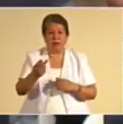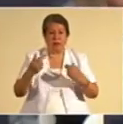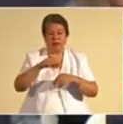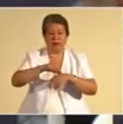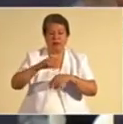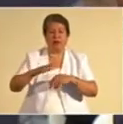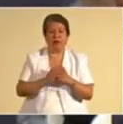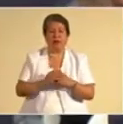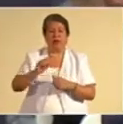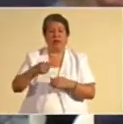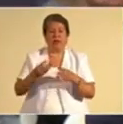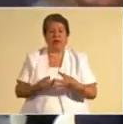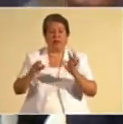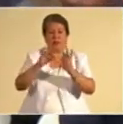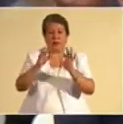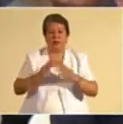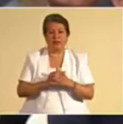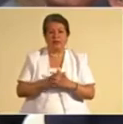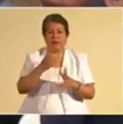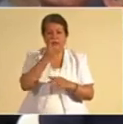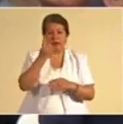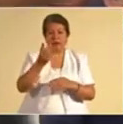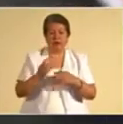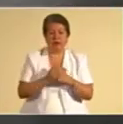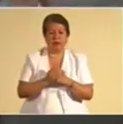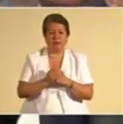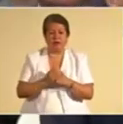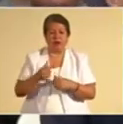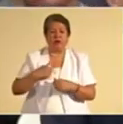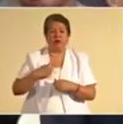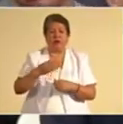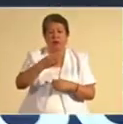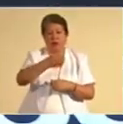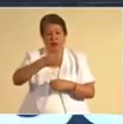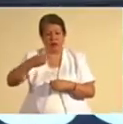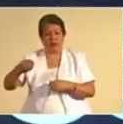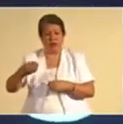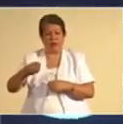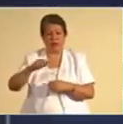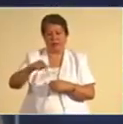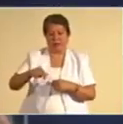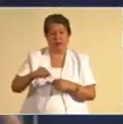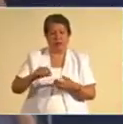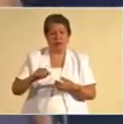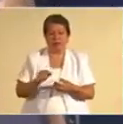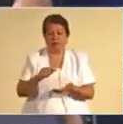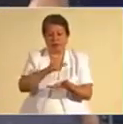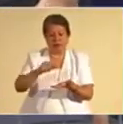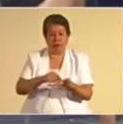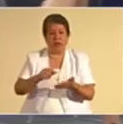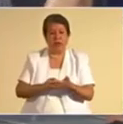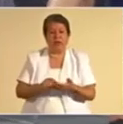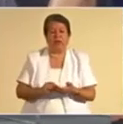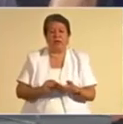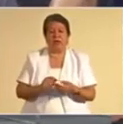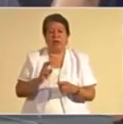Bueno, es importante decirlo. Yo fui coordinador territorial en el área de